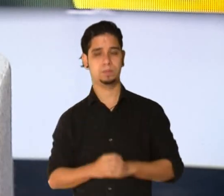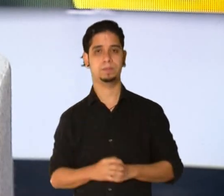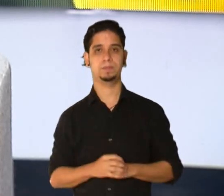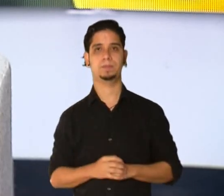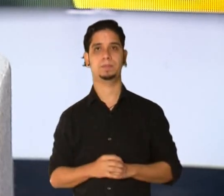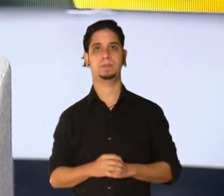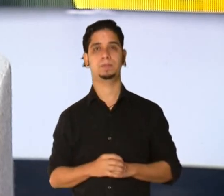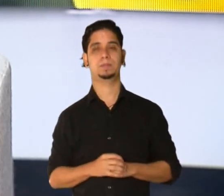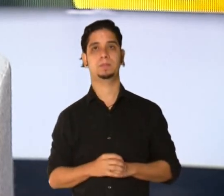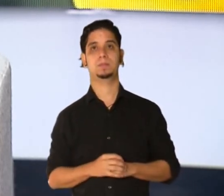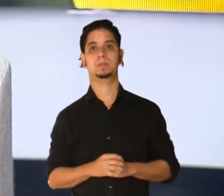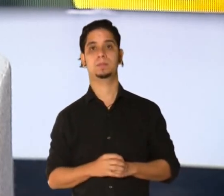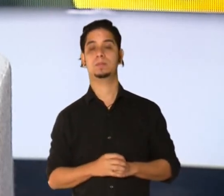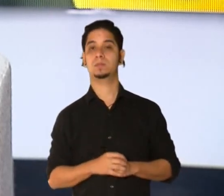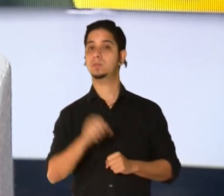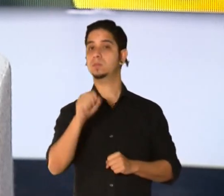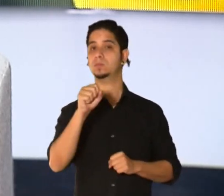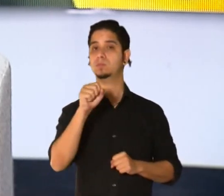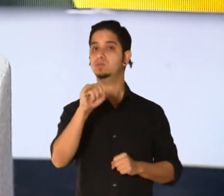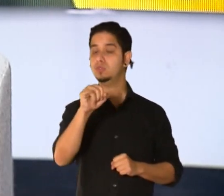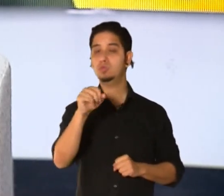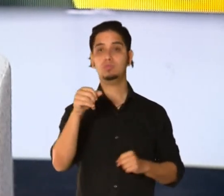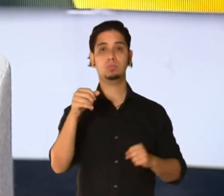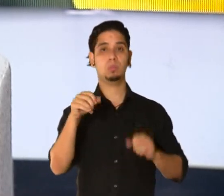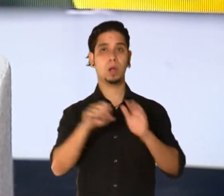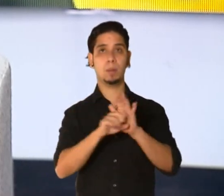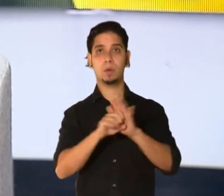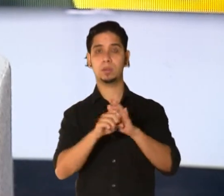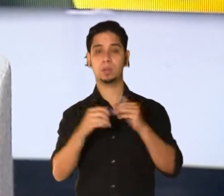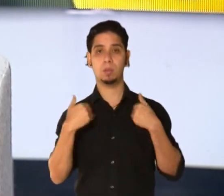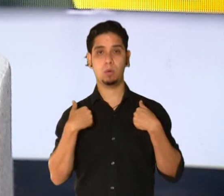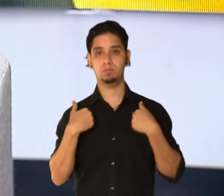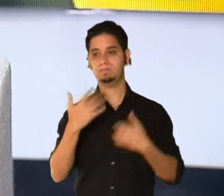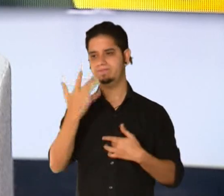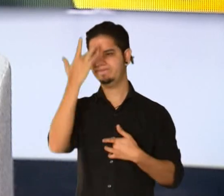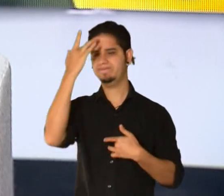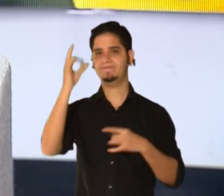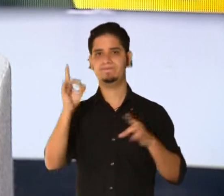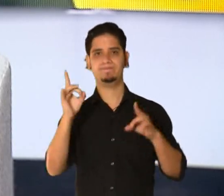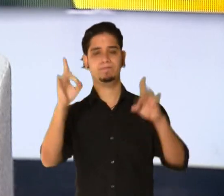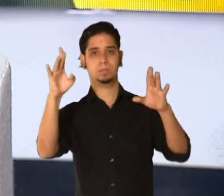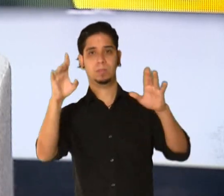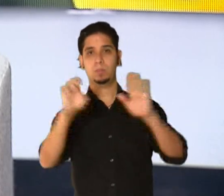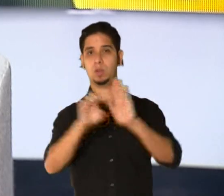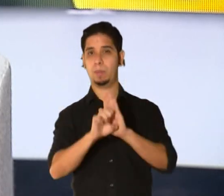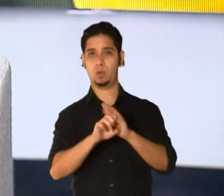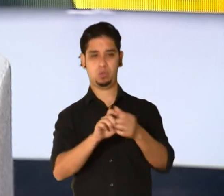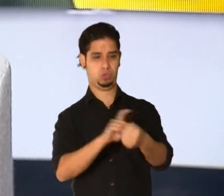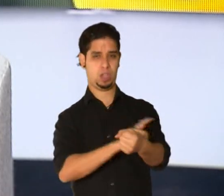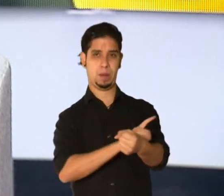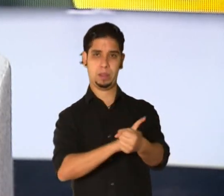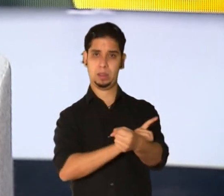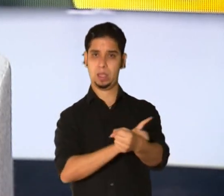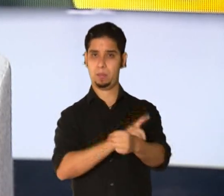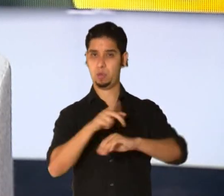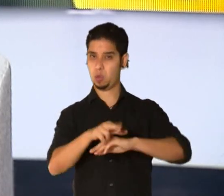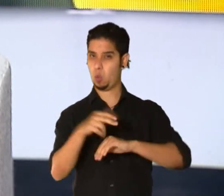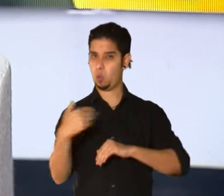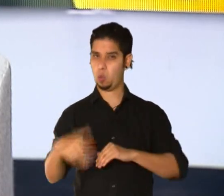Bueno, tenemos una población, usted sabe que tenemos unas condiciones crónicas, la prevalencia del diabetes en Puerto Rico es muy alta,